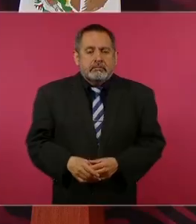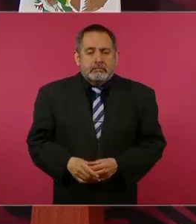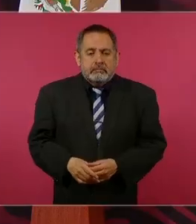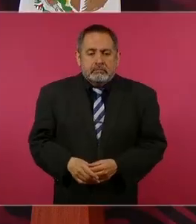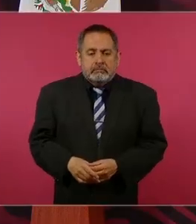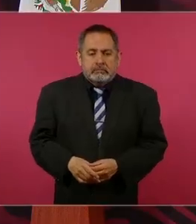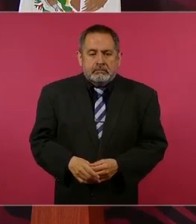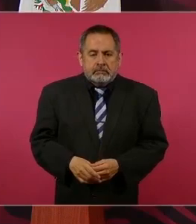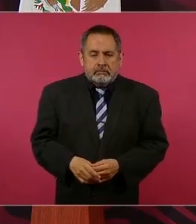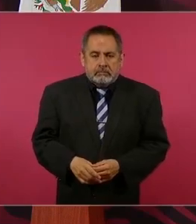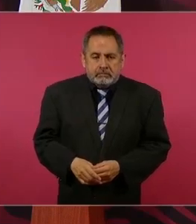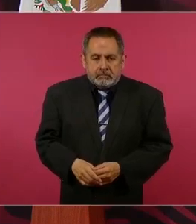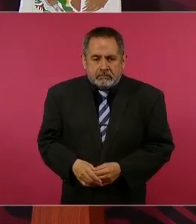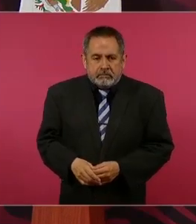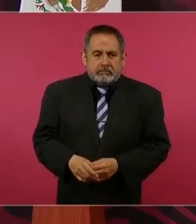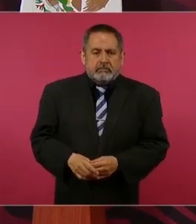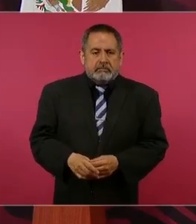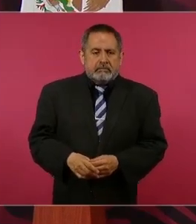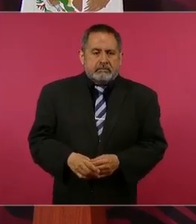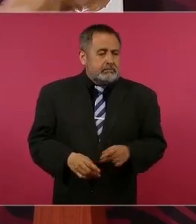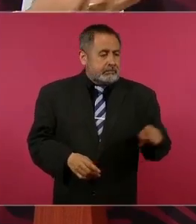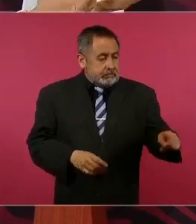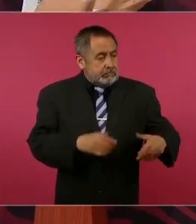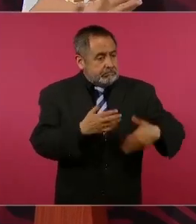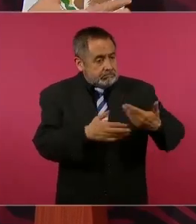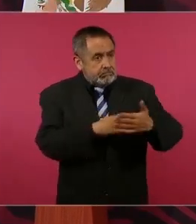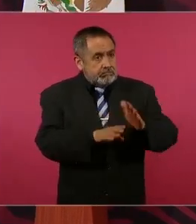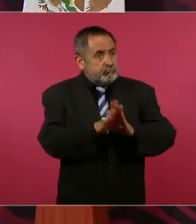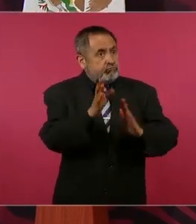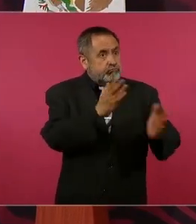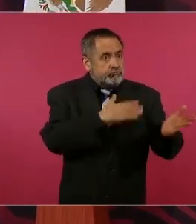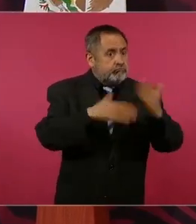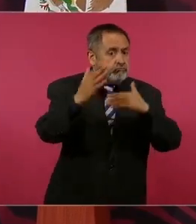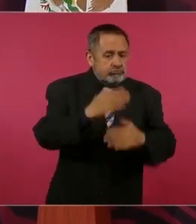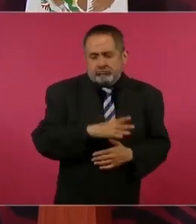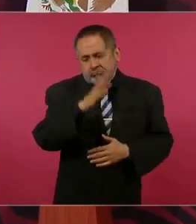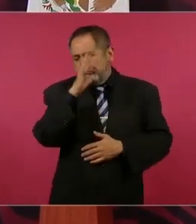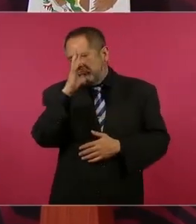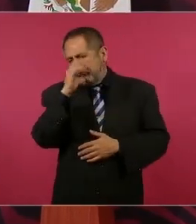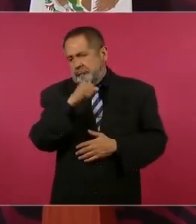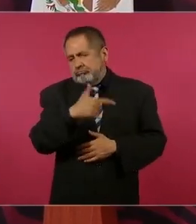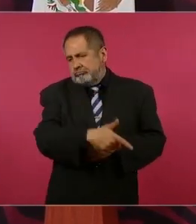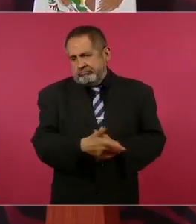que puedan salir adelante.